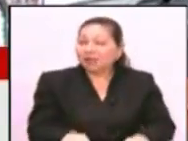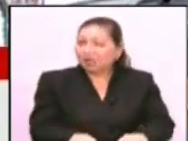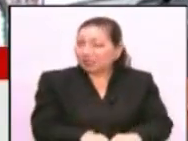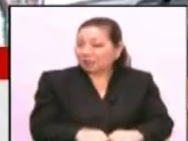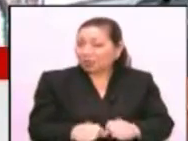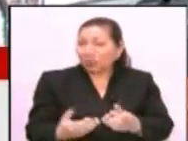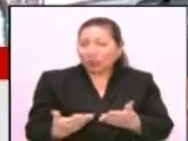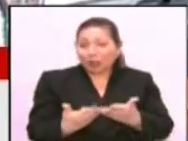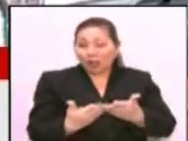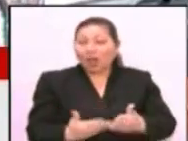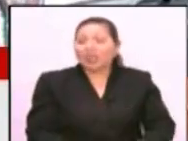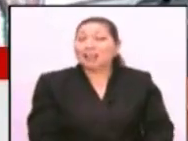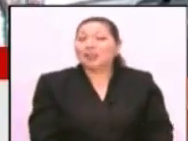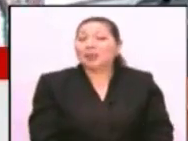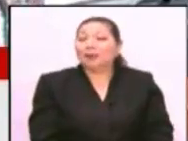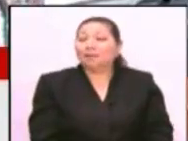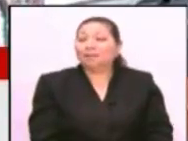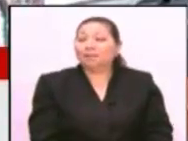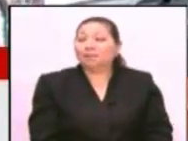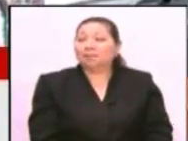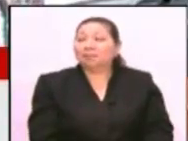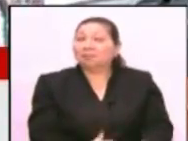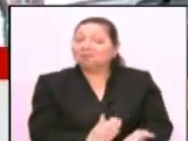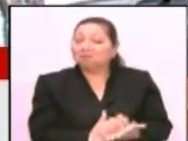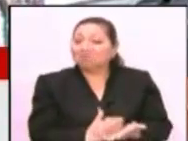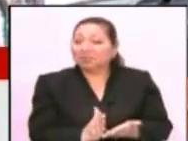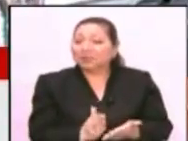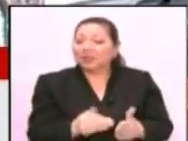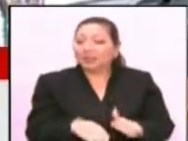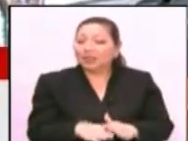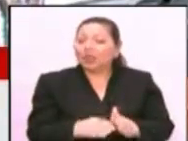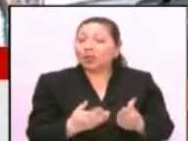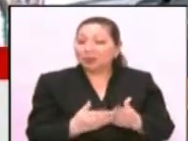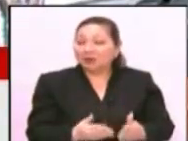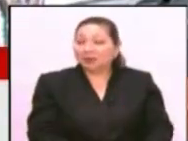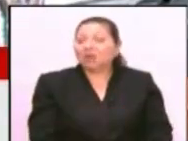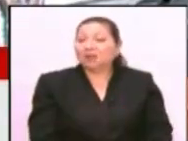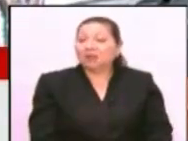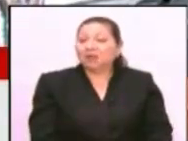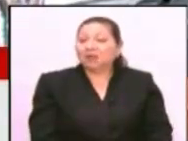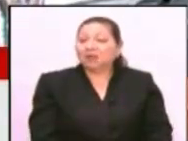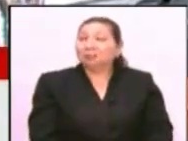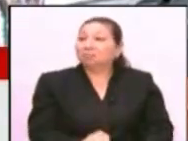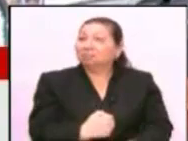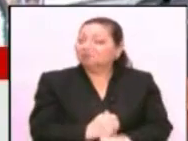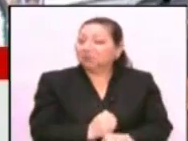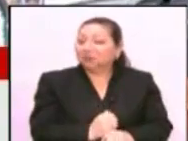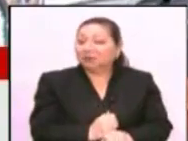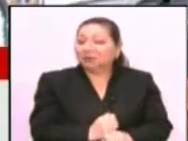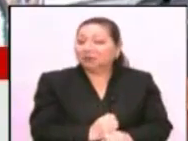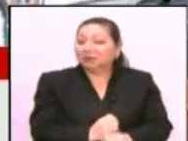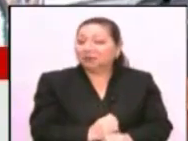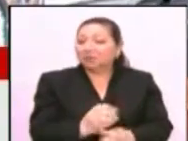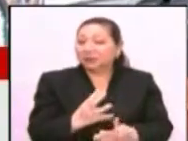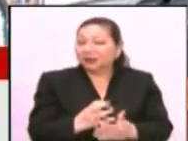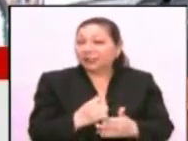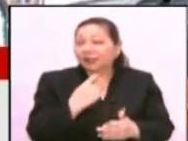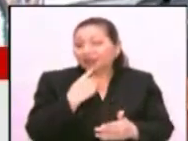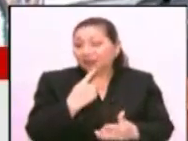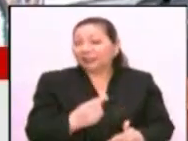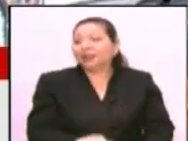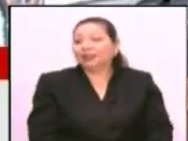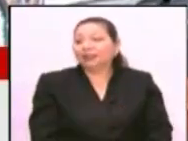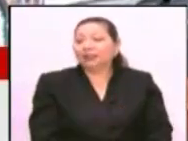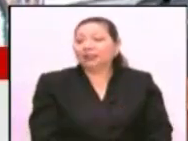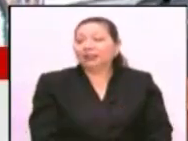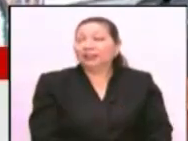zapatos escolares. Y por parte medio libre, ingresar a los colegios y también dar una mano de obra que la pena sí lo establece, no es que